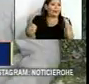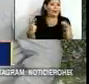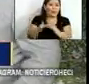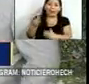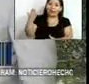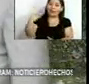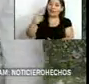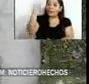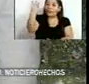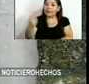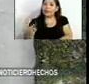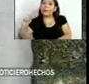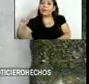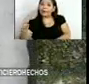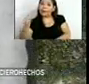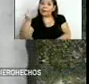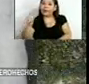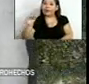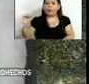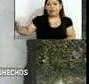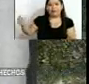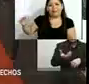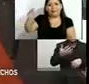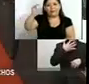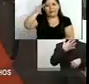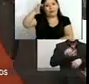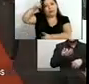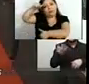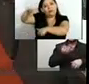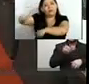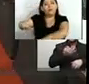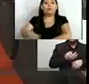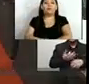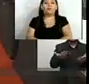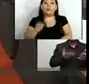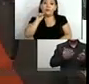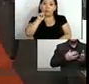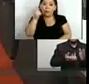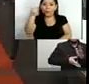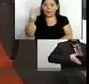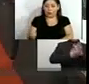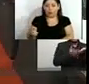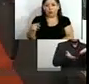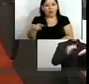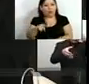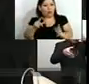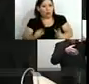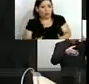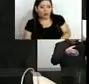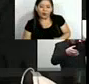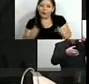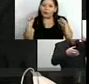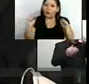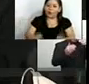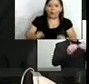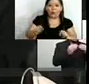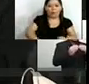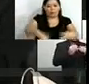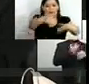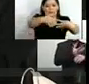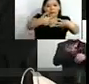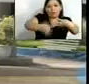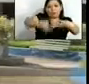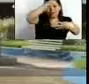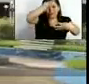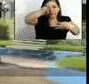día que ellos ya nos habían aprobado. Según el secretario, al gobierno le quitaron las facultades legales